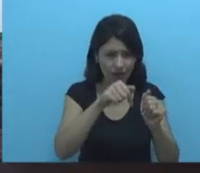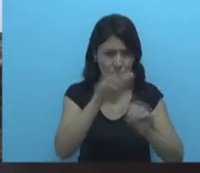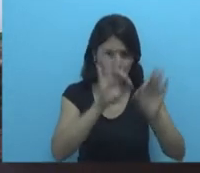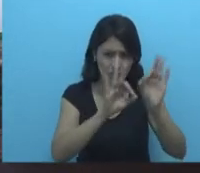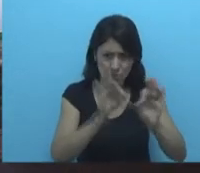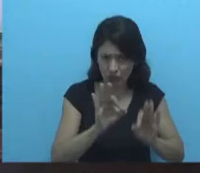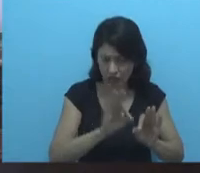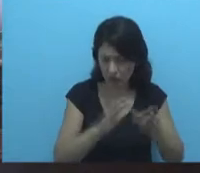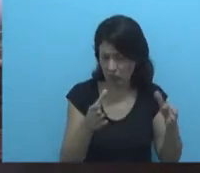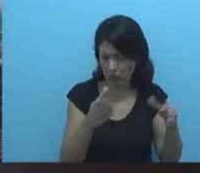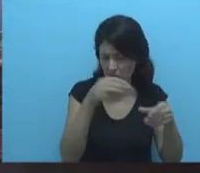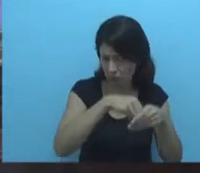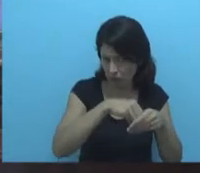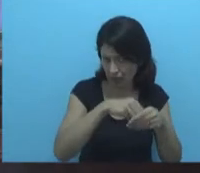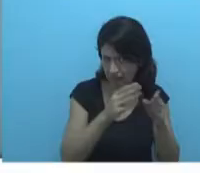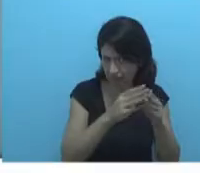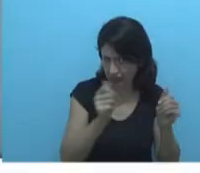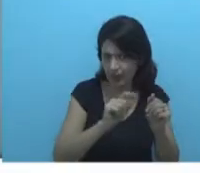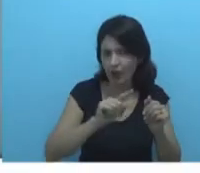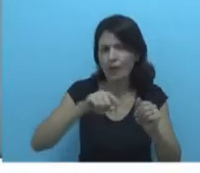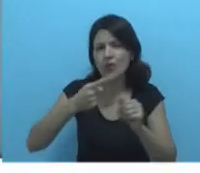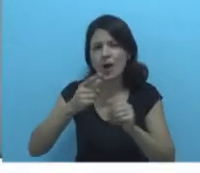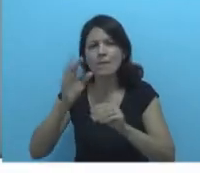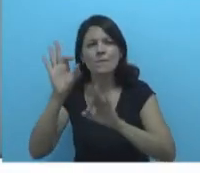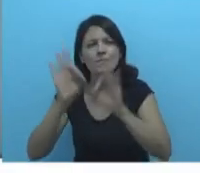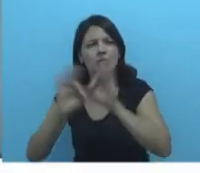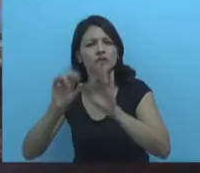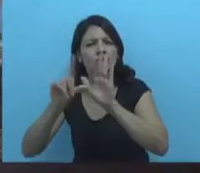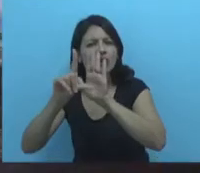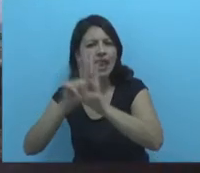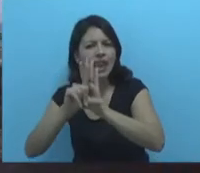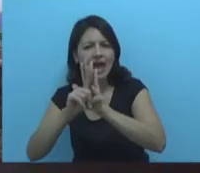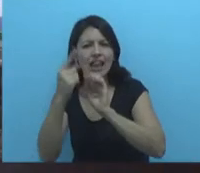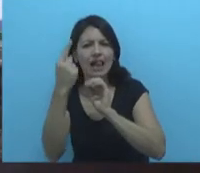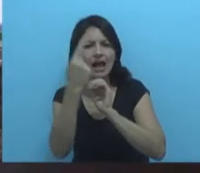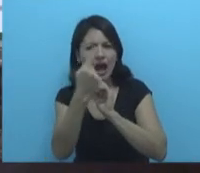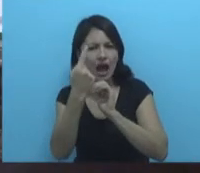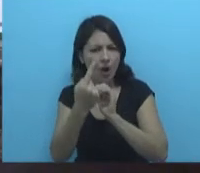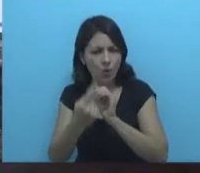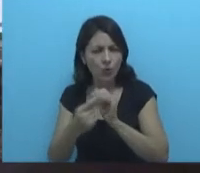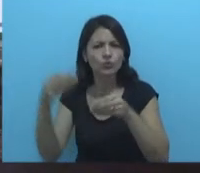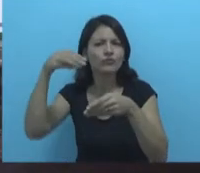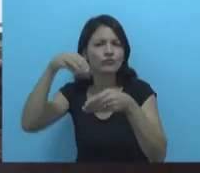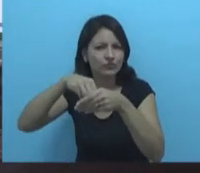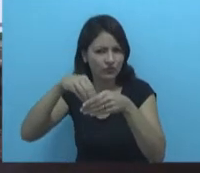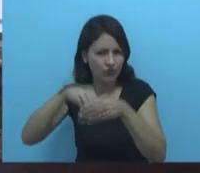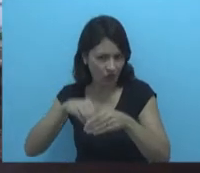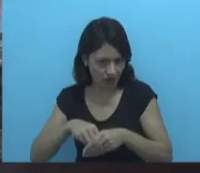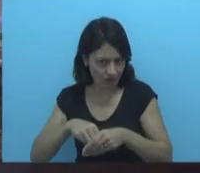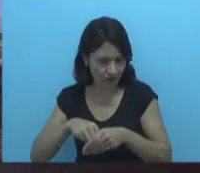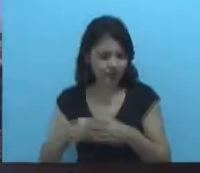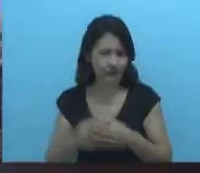recién. Bien, disculpe. Señor presidente, diputada Donet, sí.